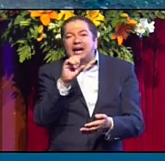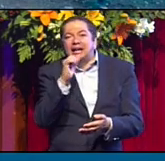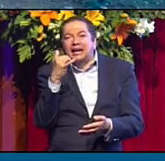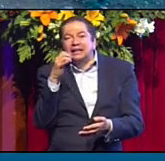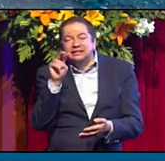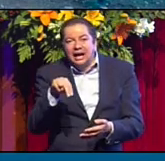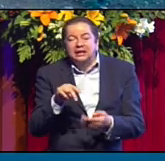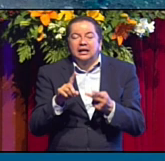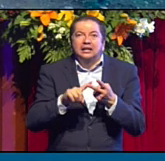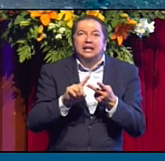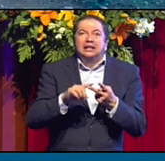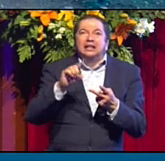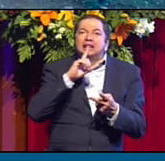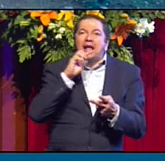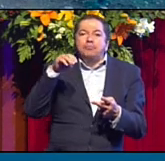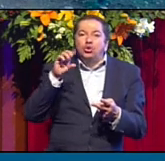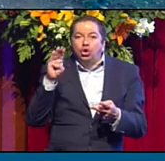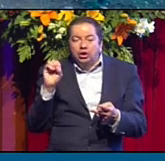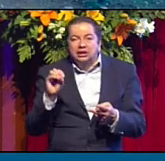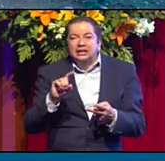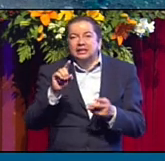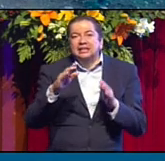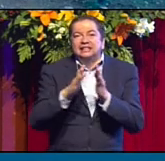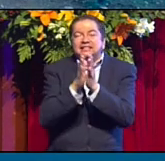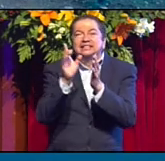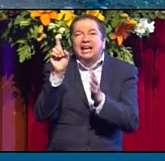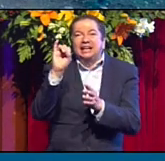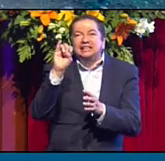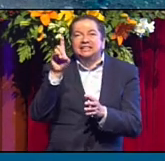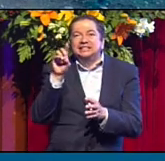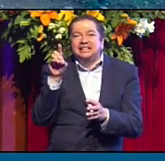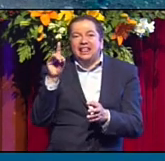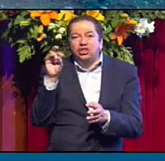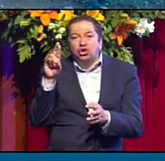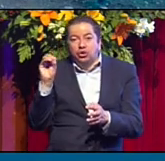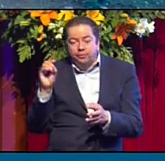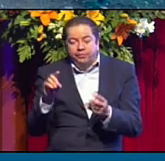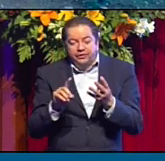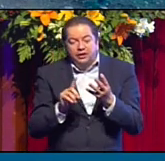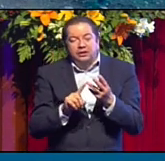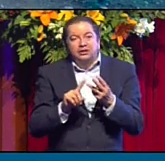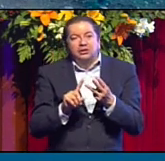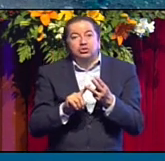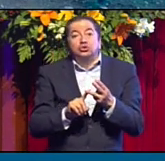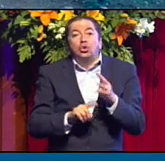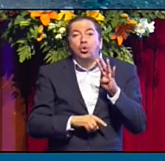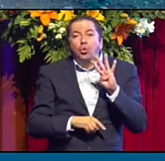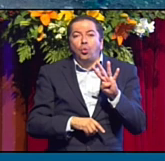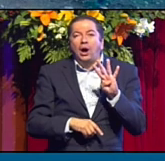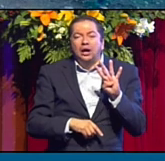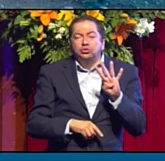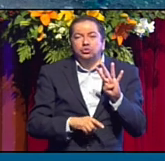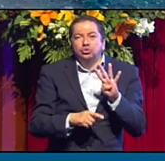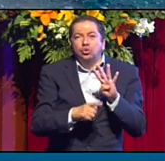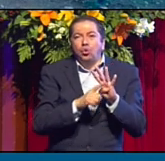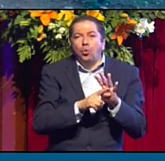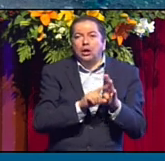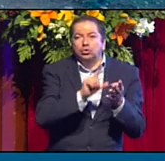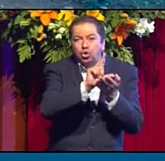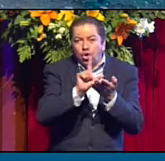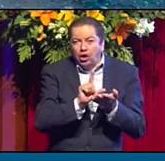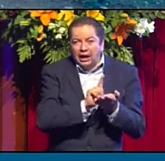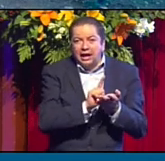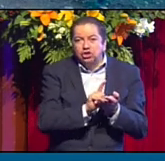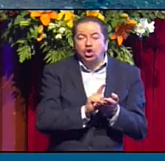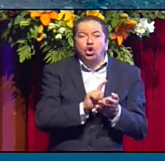algo se me olvida, el Arrayán, el Tambo, San Isidro, creo que me queda, si alguien se recuerda por ahí me ayuda, son cuatro localidades que efectivamente vienen